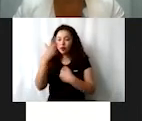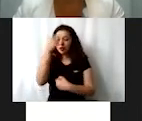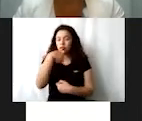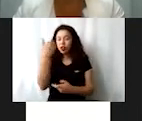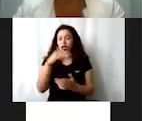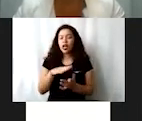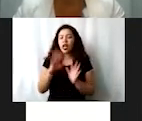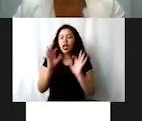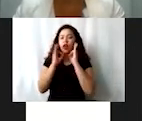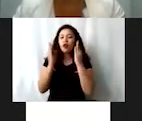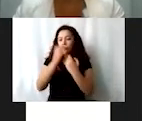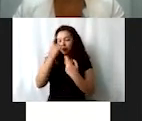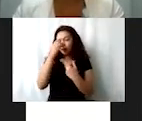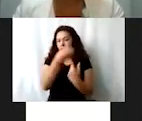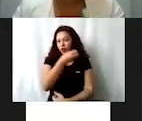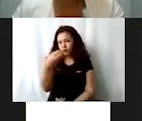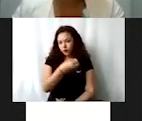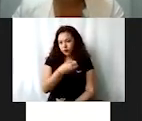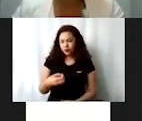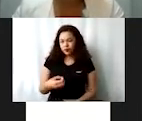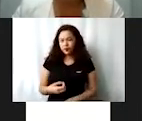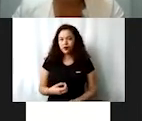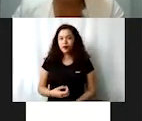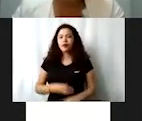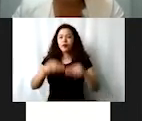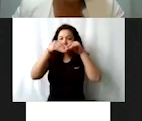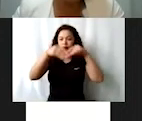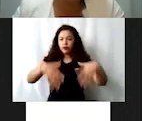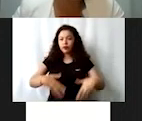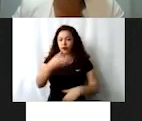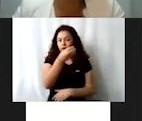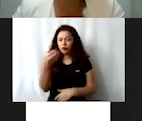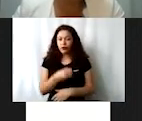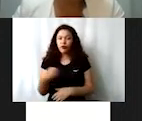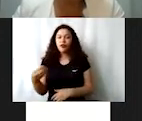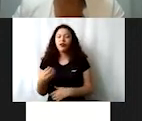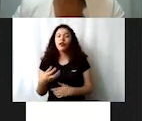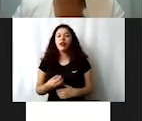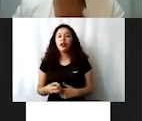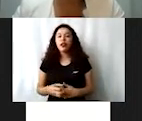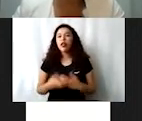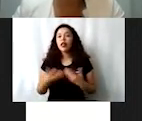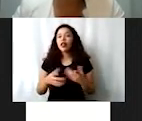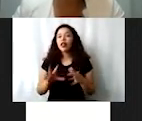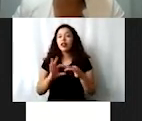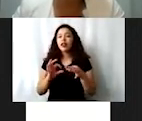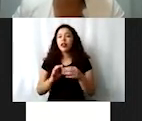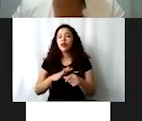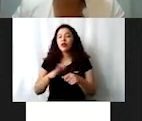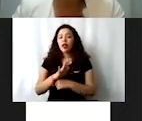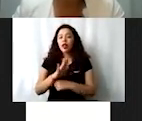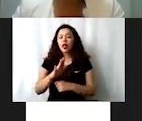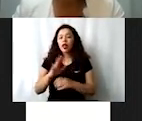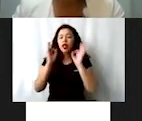de organización. Entonces, la estructura organizacional, hay una de estas, habla sobre el modelo